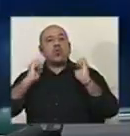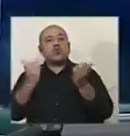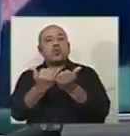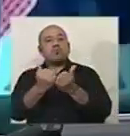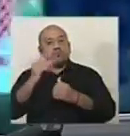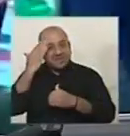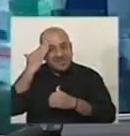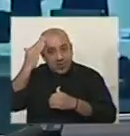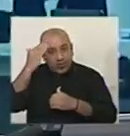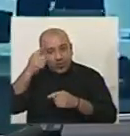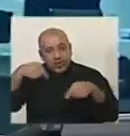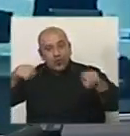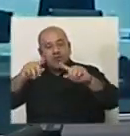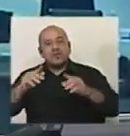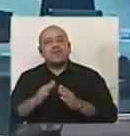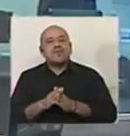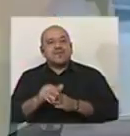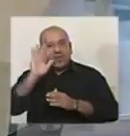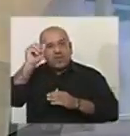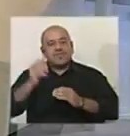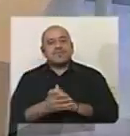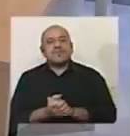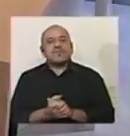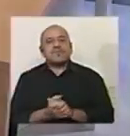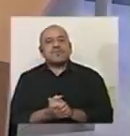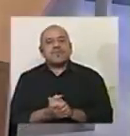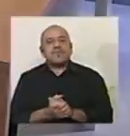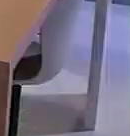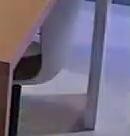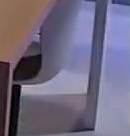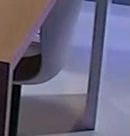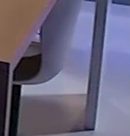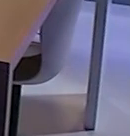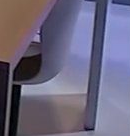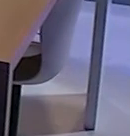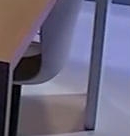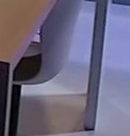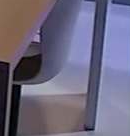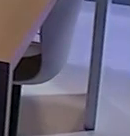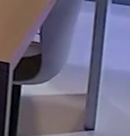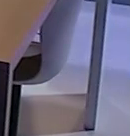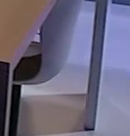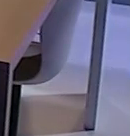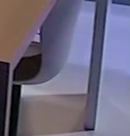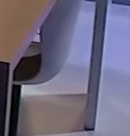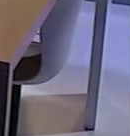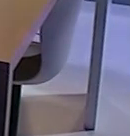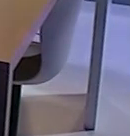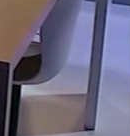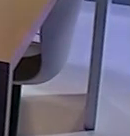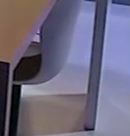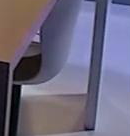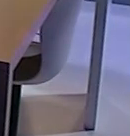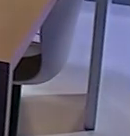por la pantalla de TNU. Muchas gracias por estar. Every day we terrorize by soldier police. When they think them a strong man, they think them a